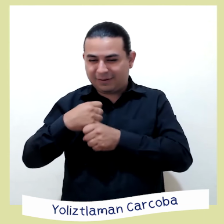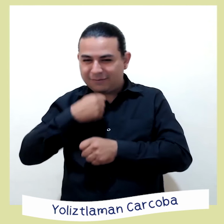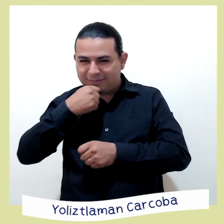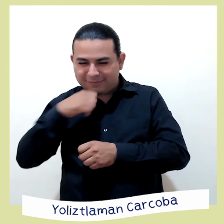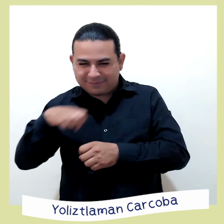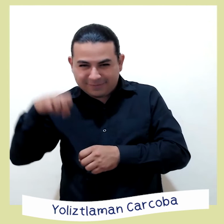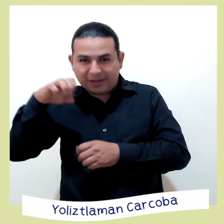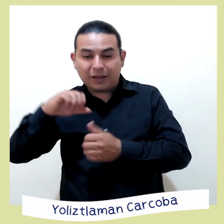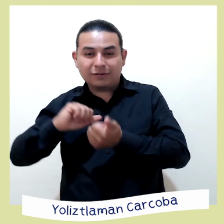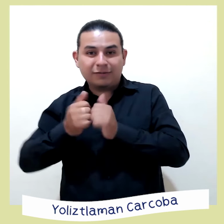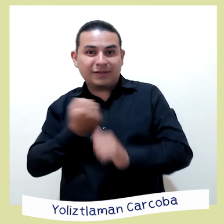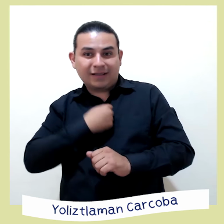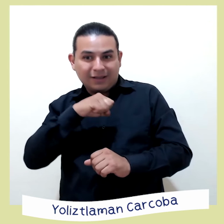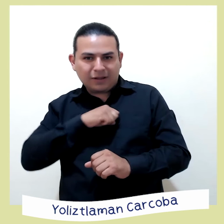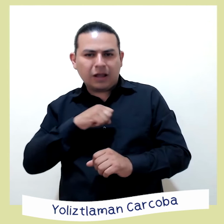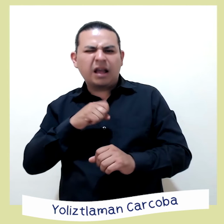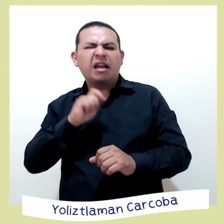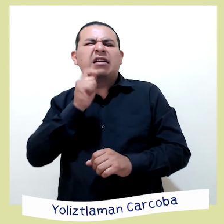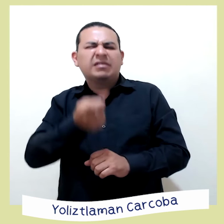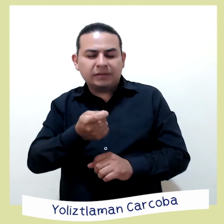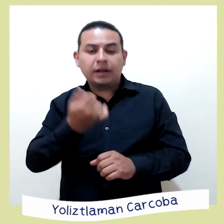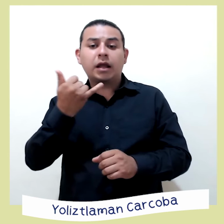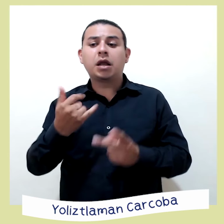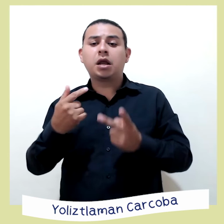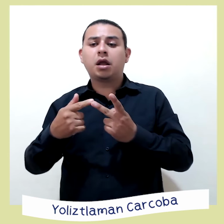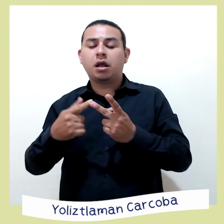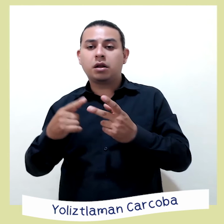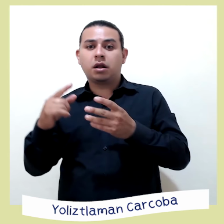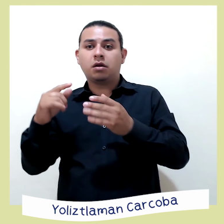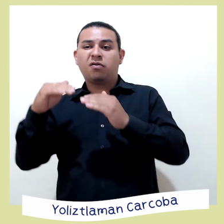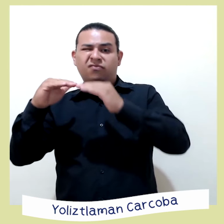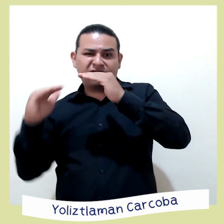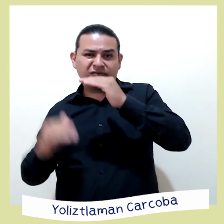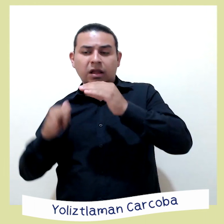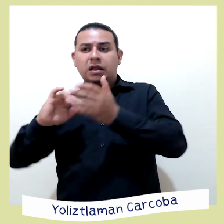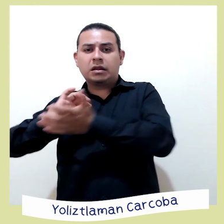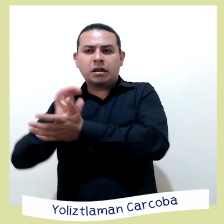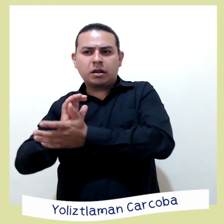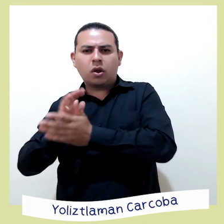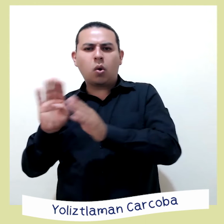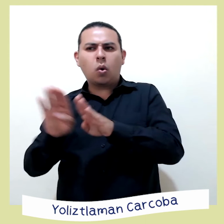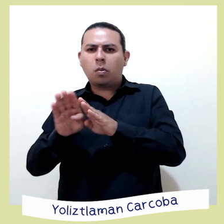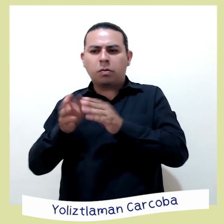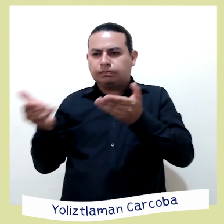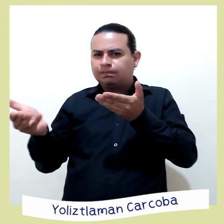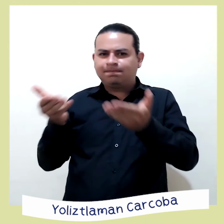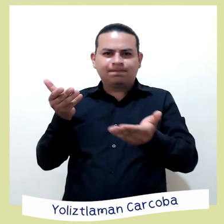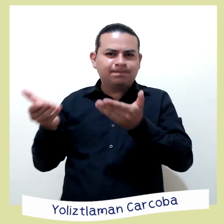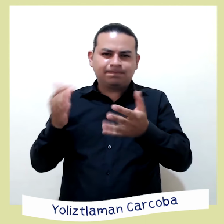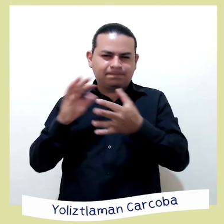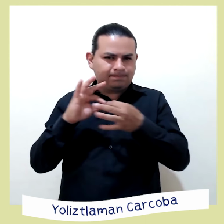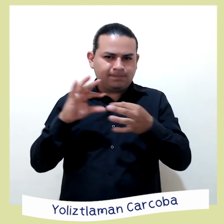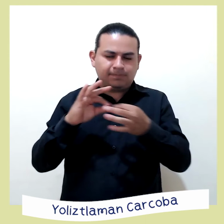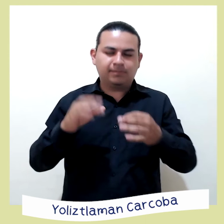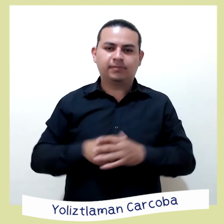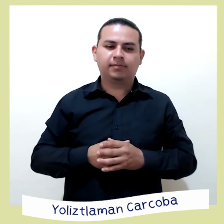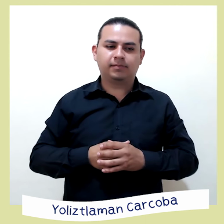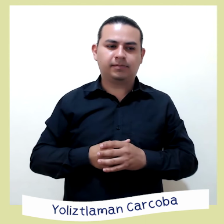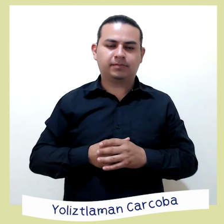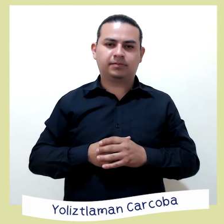envejecimiento saludable y cómo se interrelaciona con la desigualdad y la discriminación que experimentan las